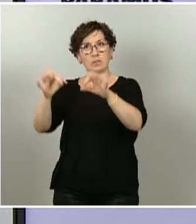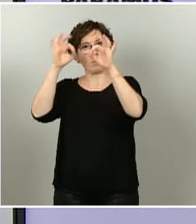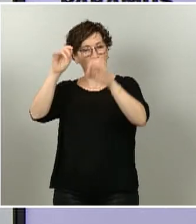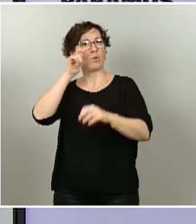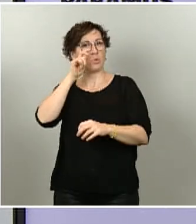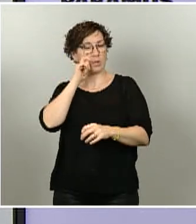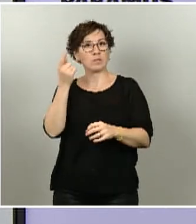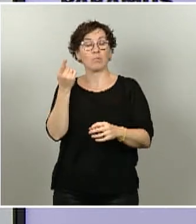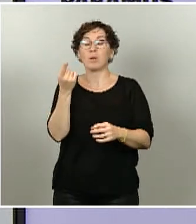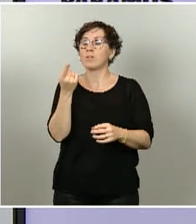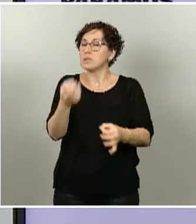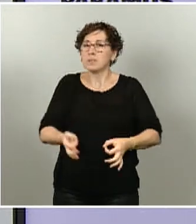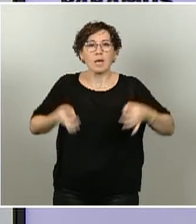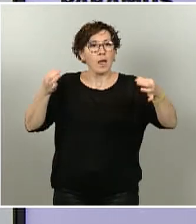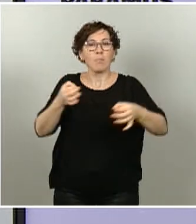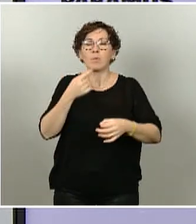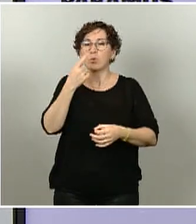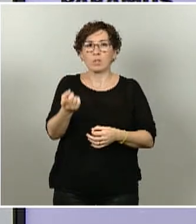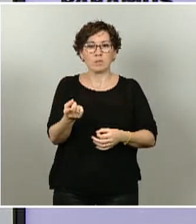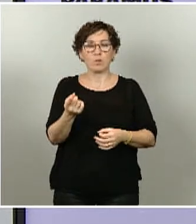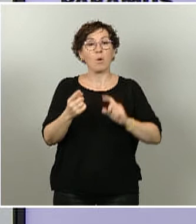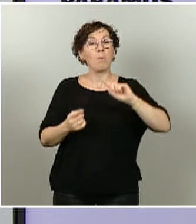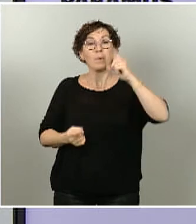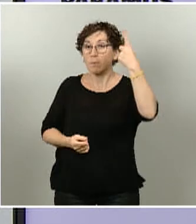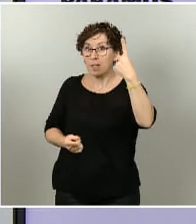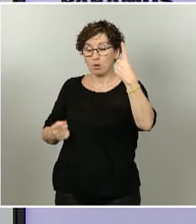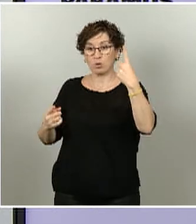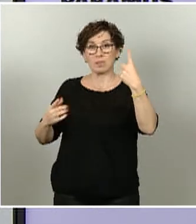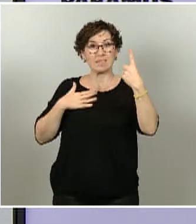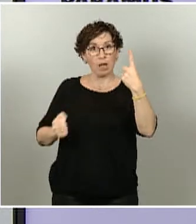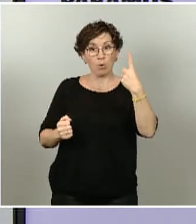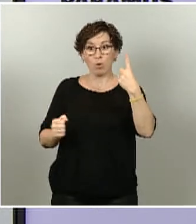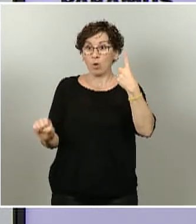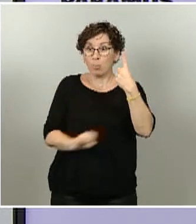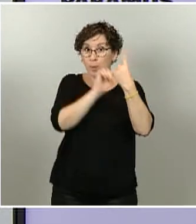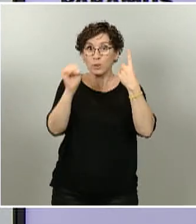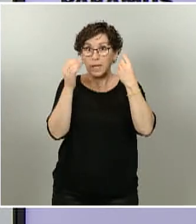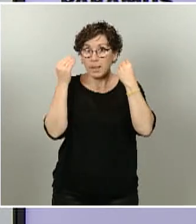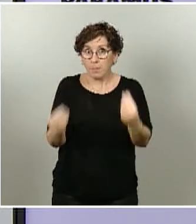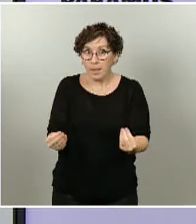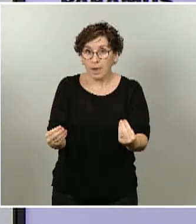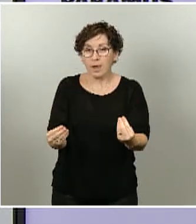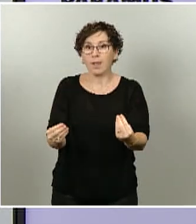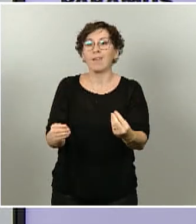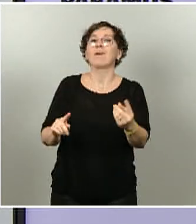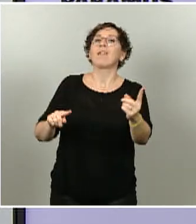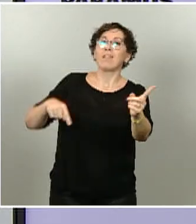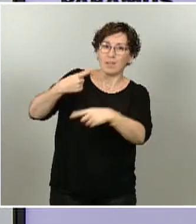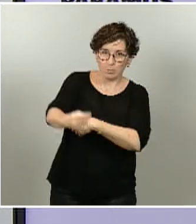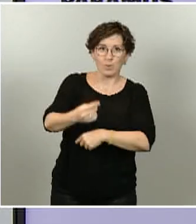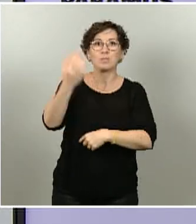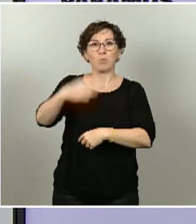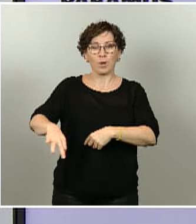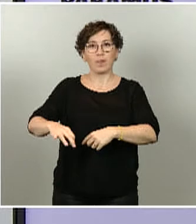primero es la salud y solamente protegiendo adecuadamente la salud con criterios de prudencia y cautela conseguiremos reactivar con seguridad todos los